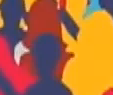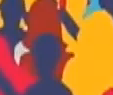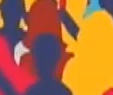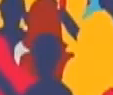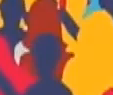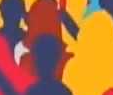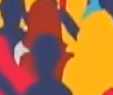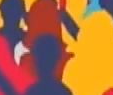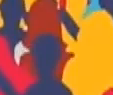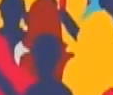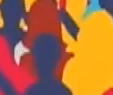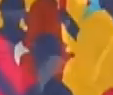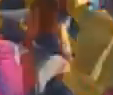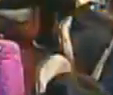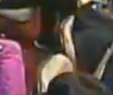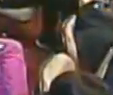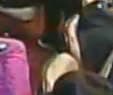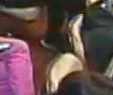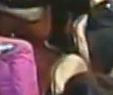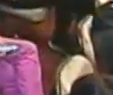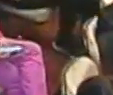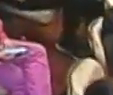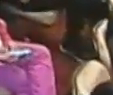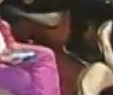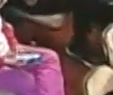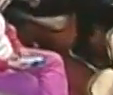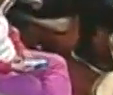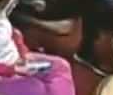Ahora te toca a ti.